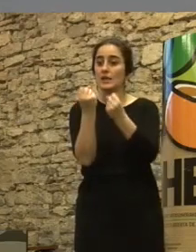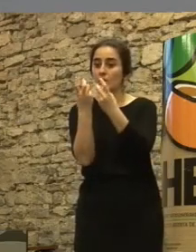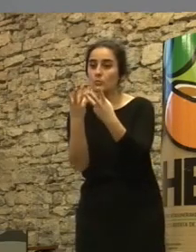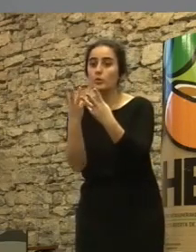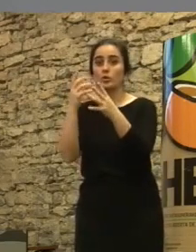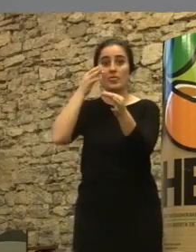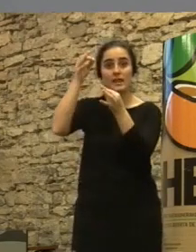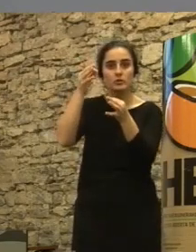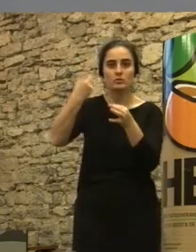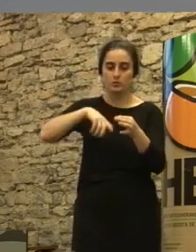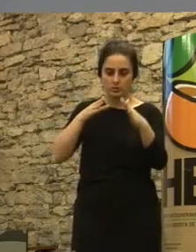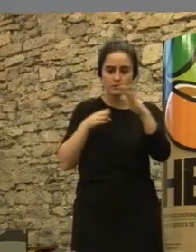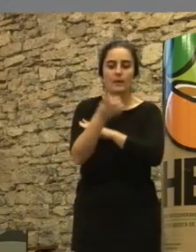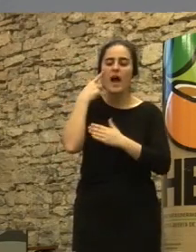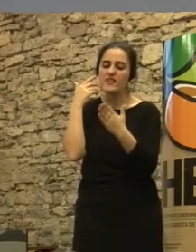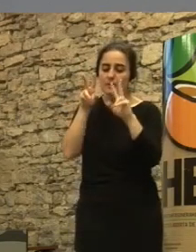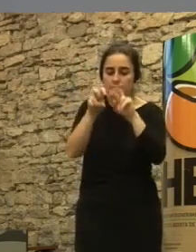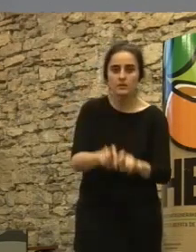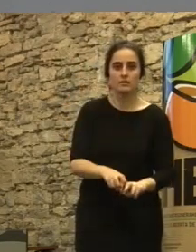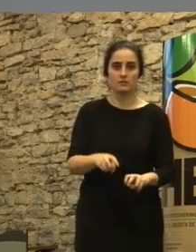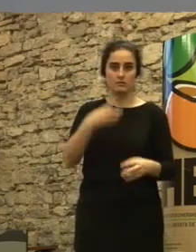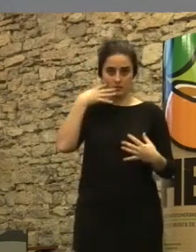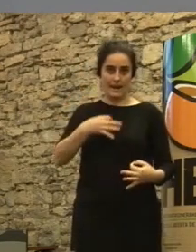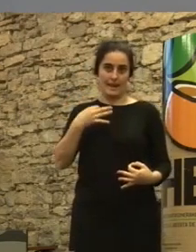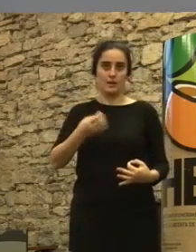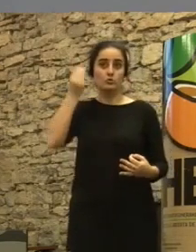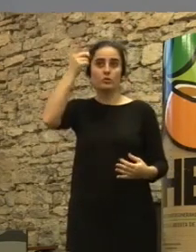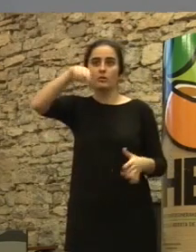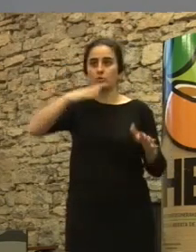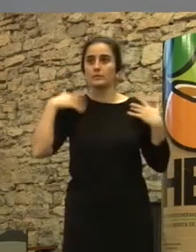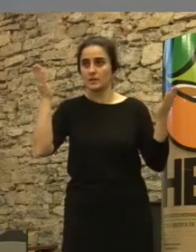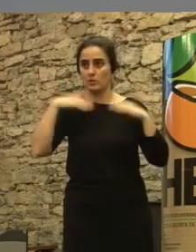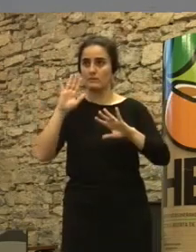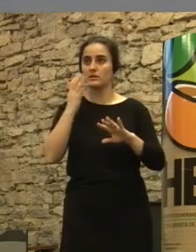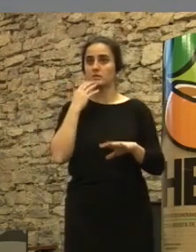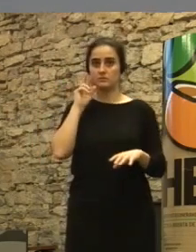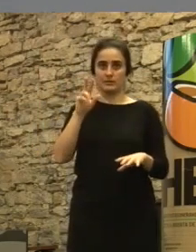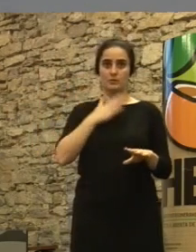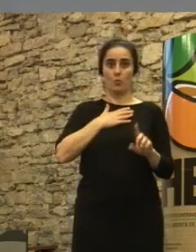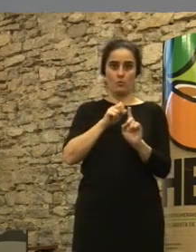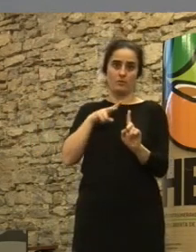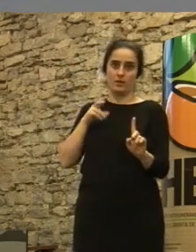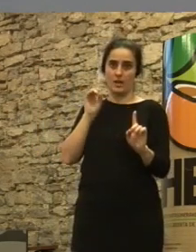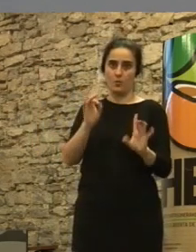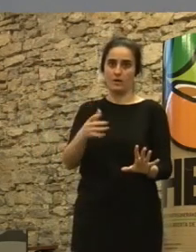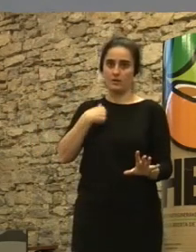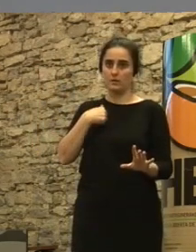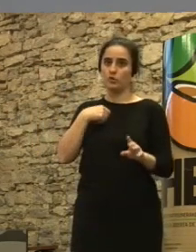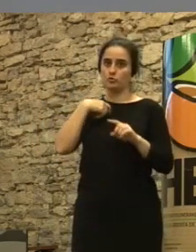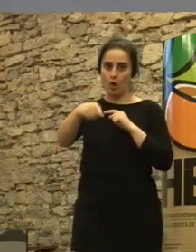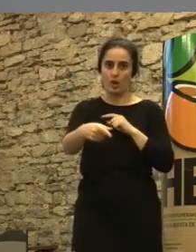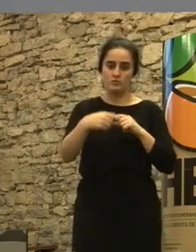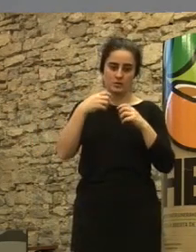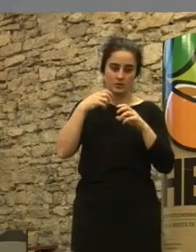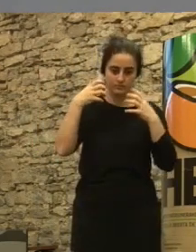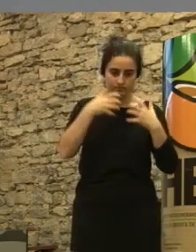y lo desmentimos. Y realmente, yo supongo que no le sorprenderá a nadie, pero si lo vieres como lo voy yo, como lo veo yo, que estoy en las trincheras todos los días